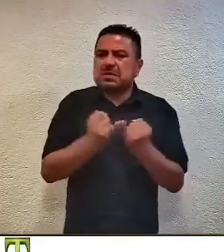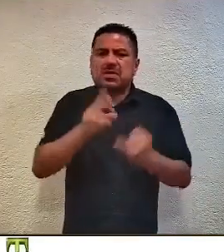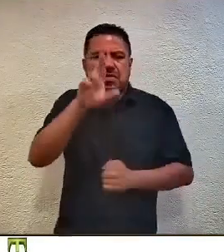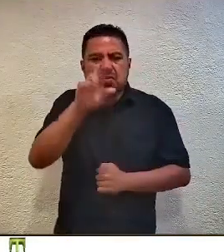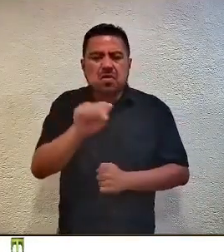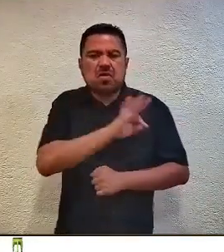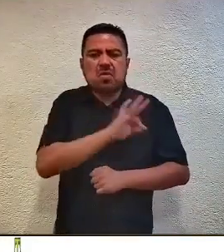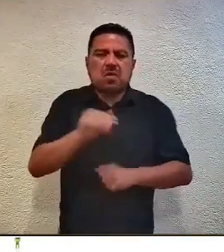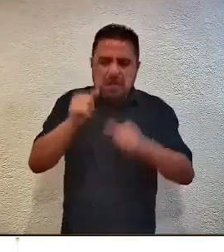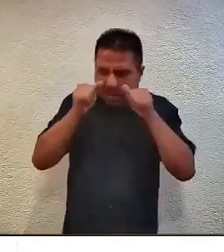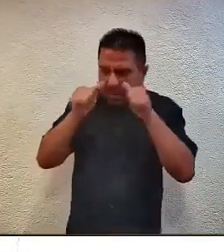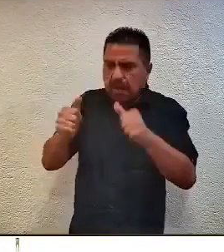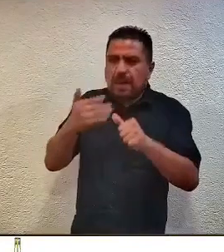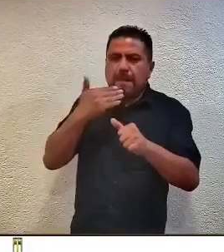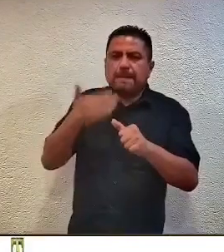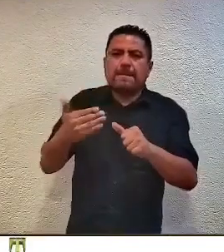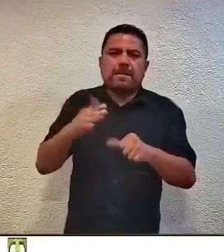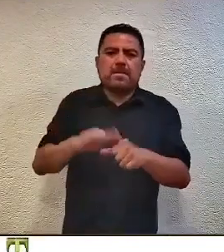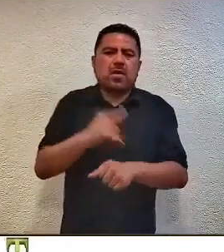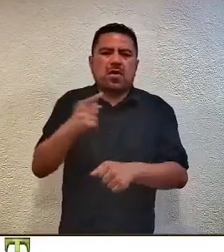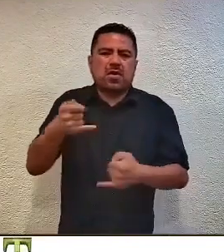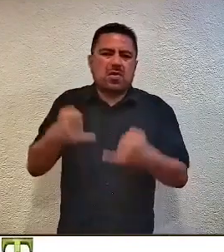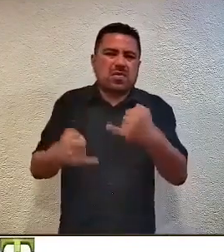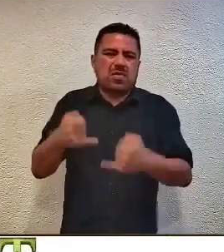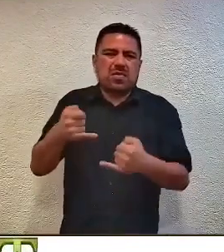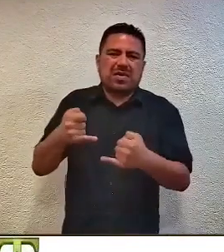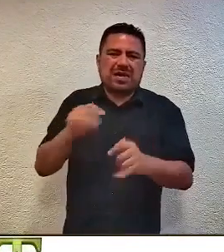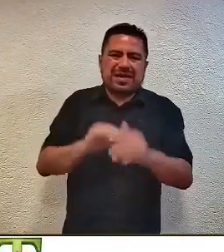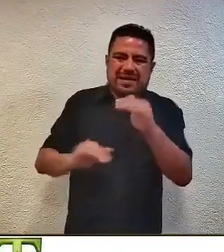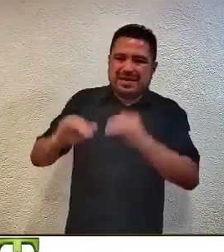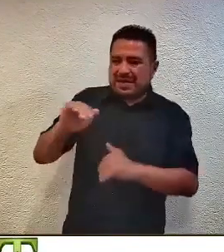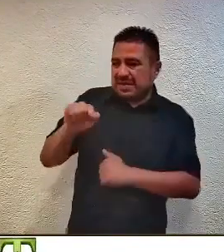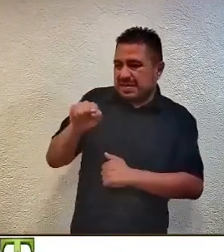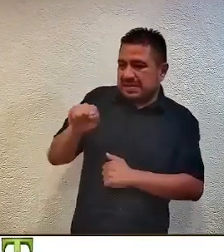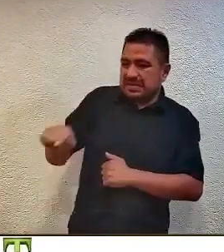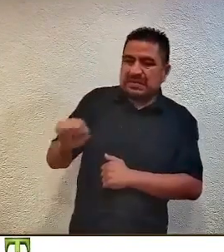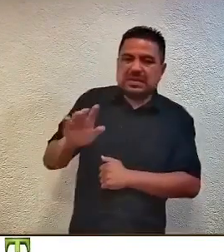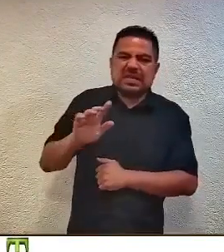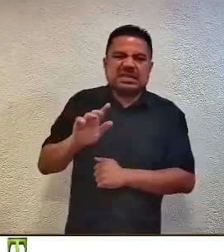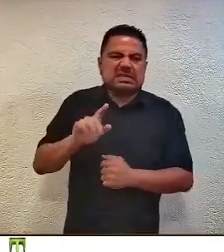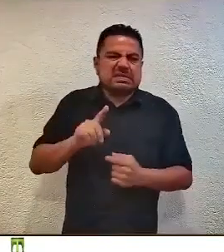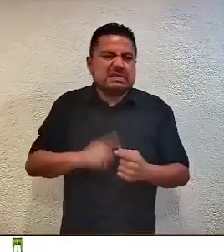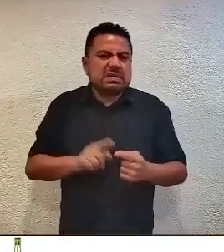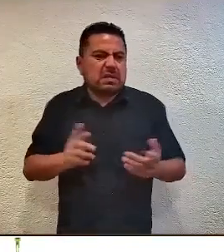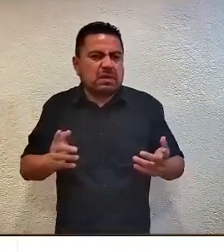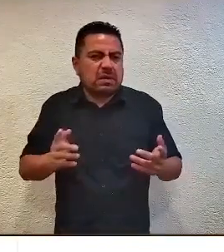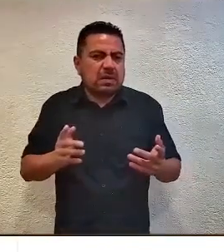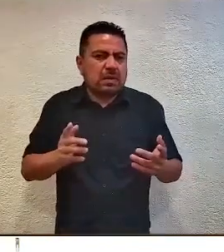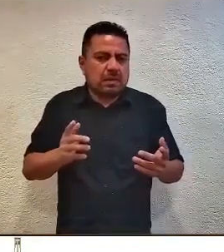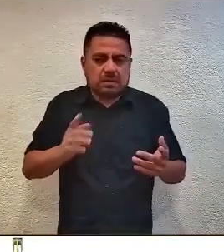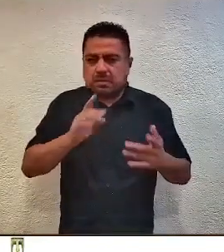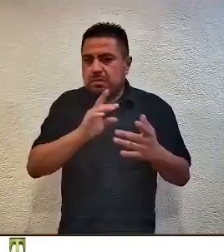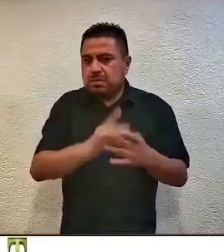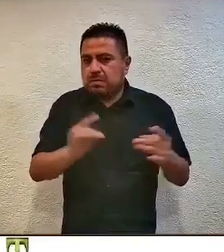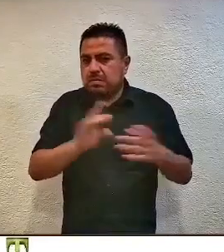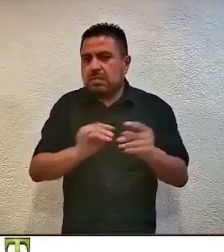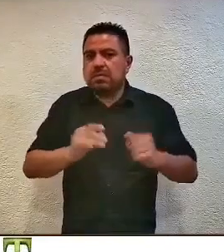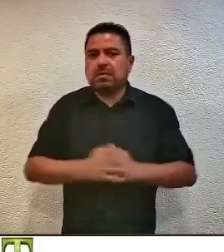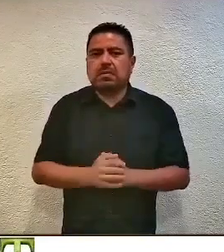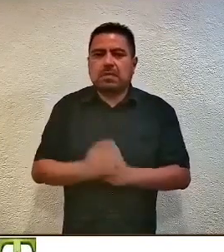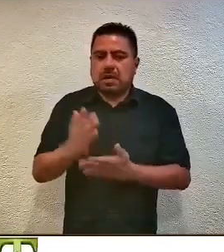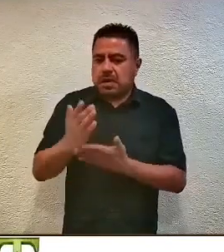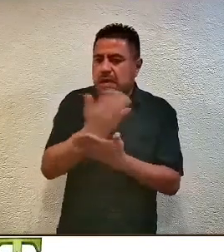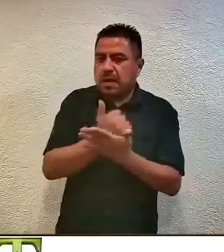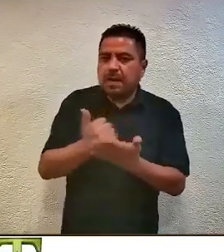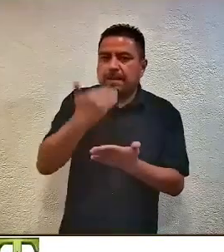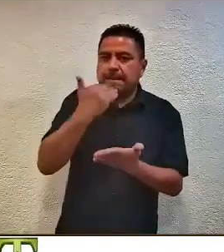cumplió el efecto considerado por el Tribunal de Alzada, consistente en, lo cito, garantizar